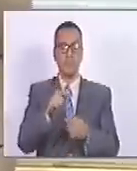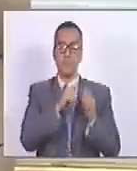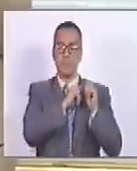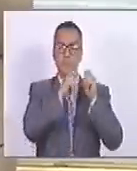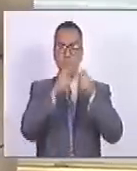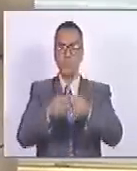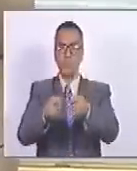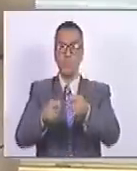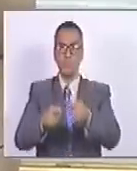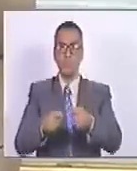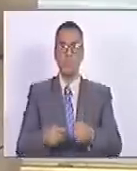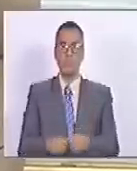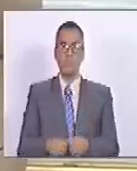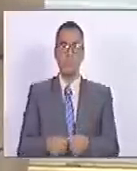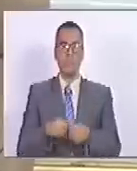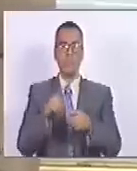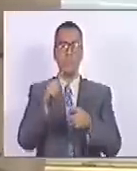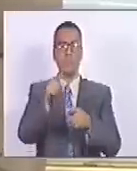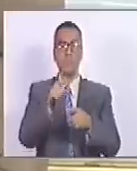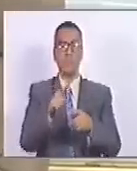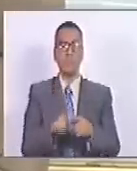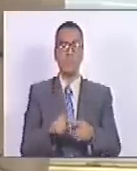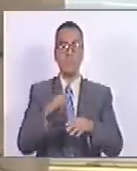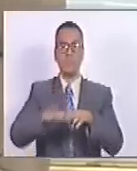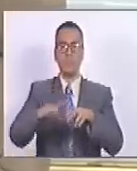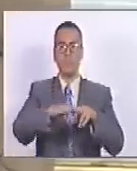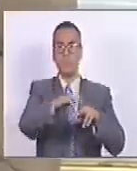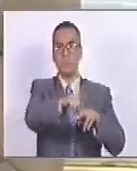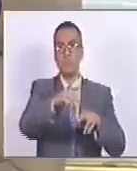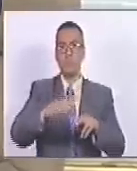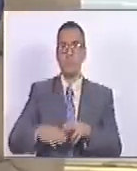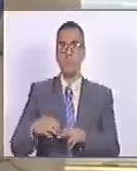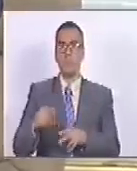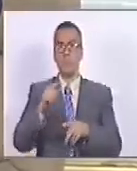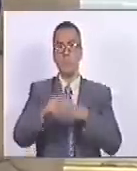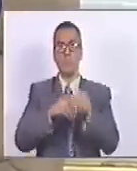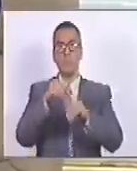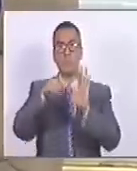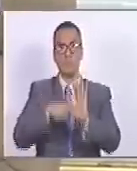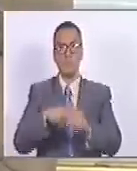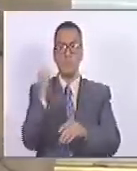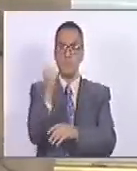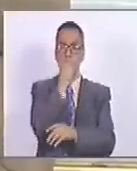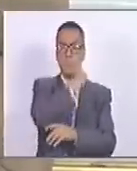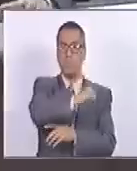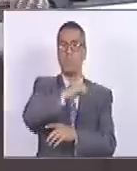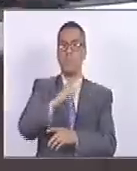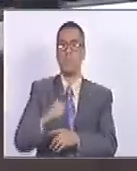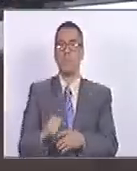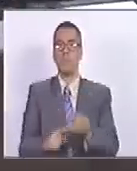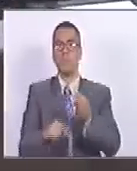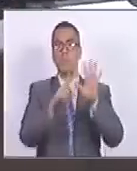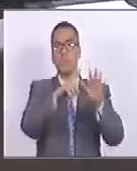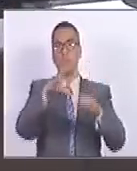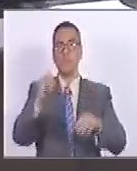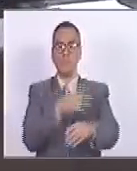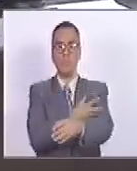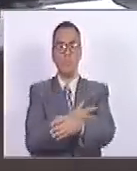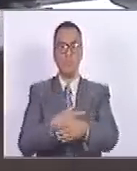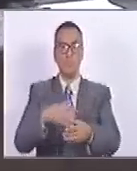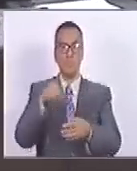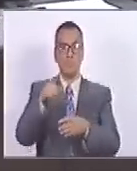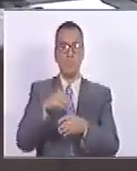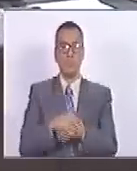condecoración que los bisnietos y tataranietos de quienes aquí asesinaron a más de 60 millones